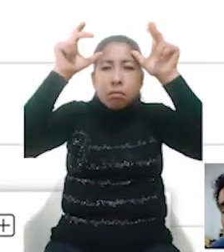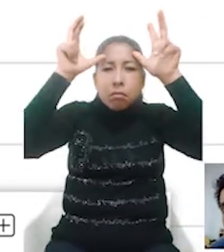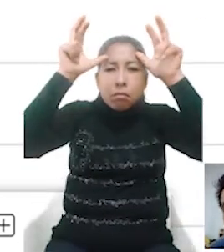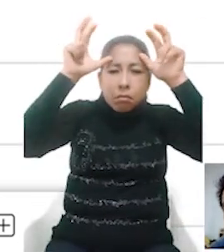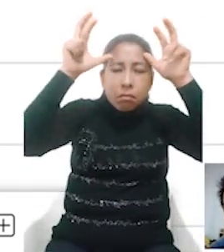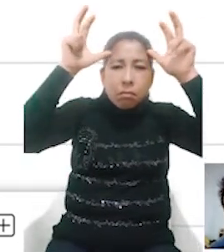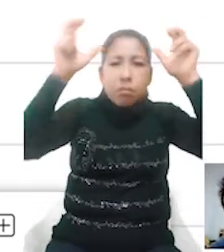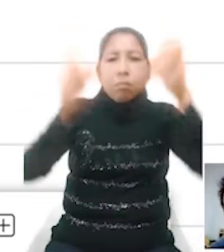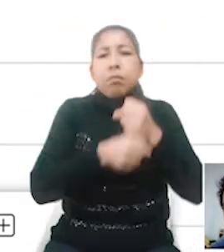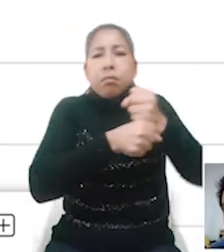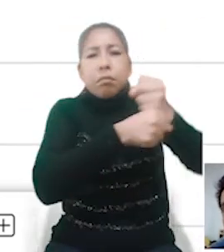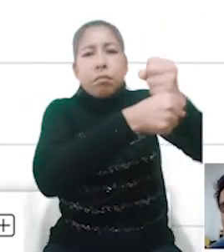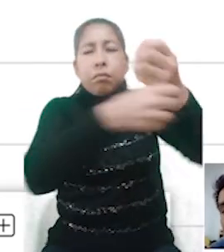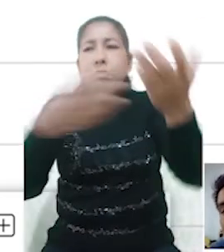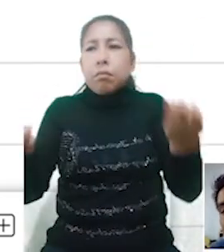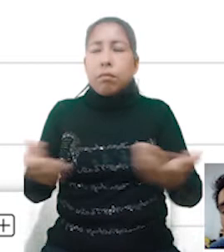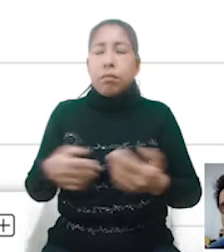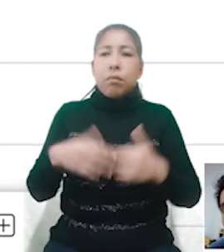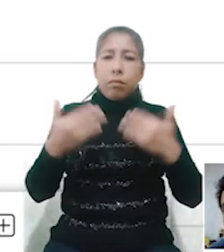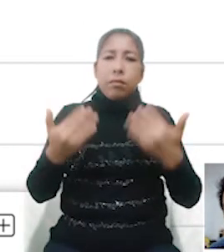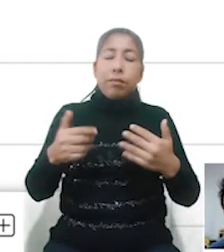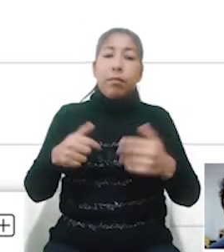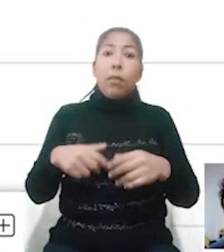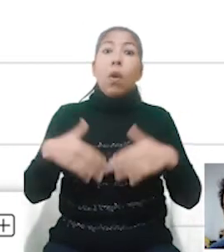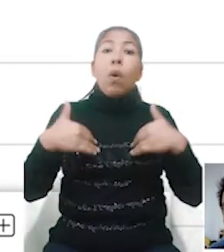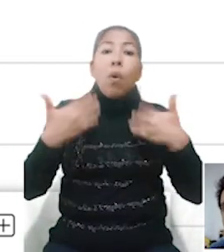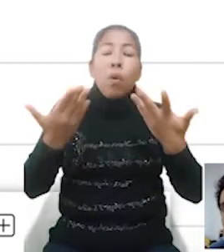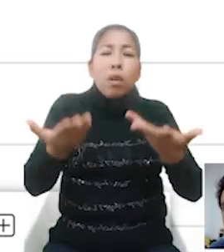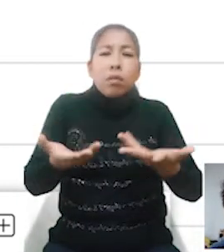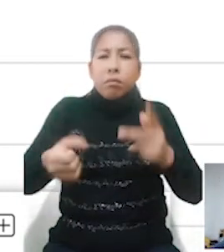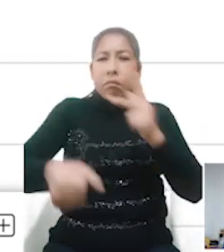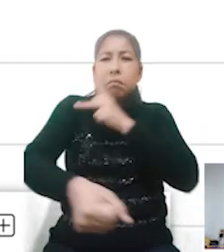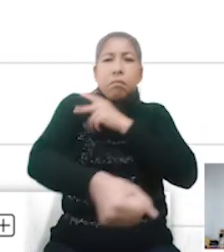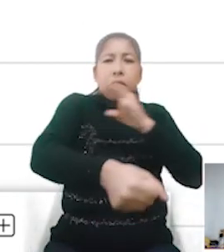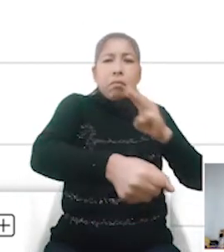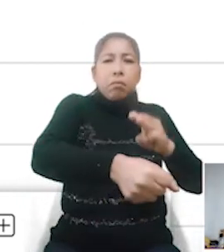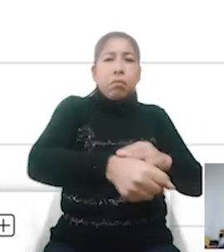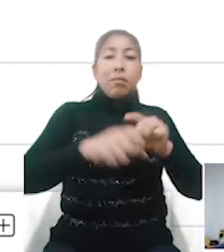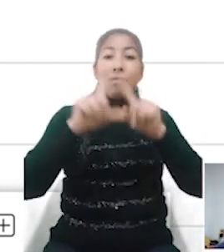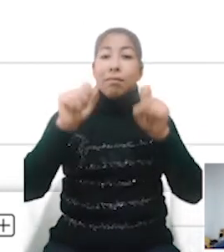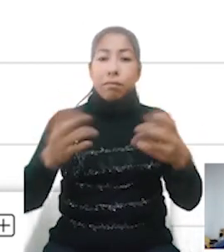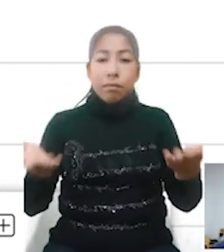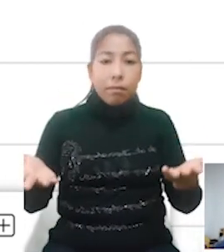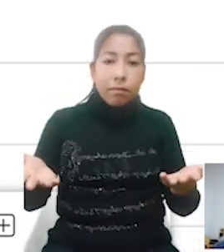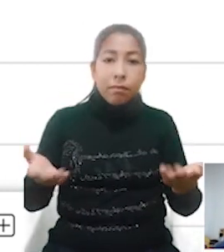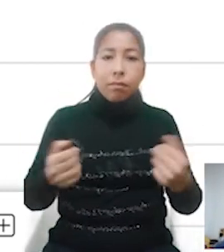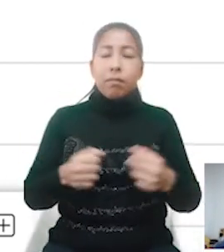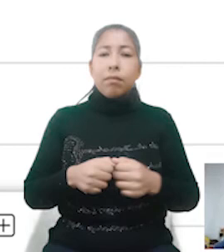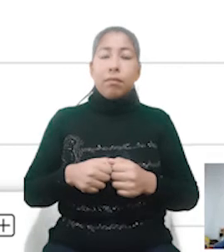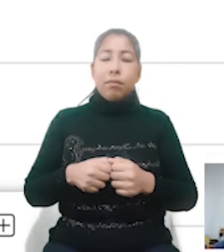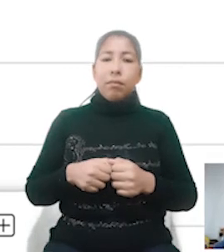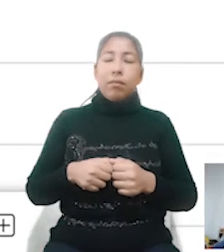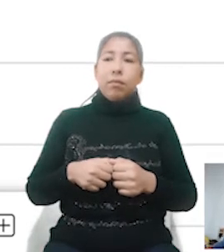girar alrededor de esta pista, nos está preguntando por la longitud del arco, ¿no es cierto? Entonces, ¿cuántos kilómetros ha recorrido? Es